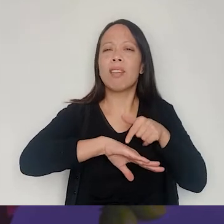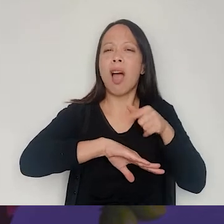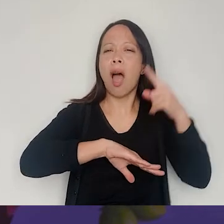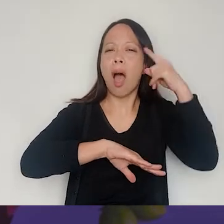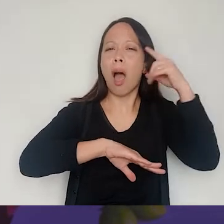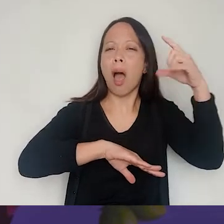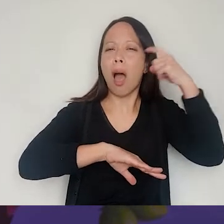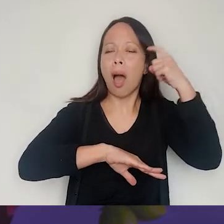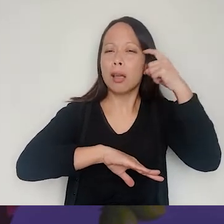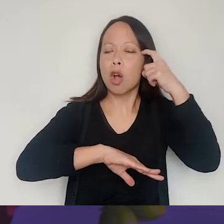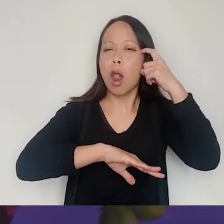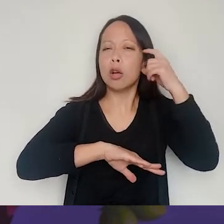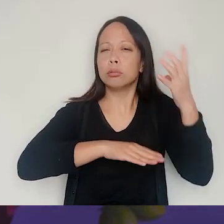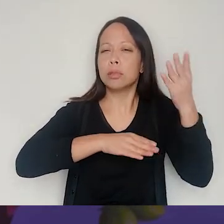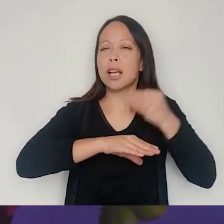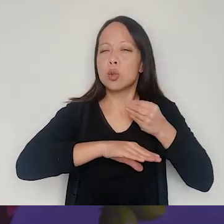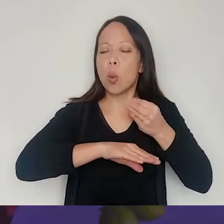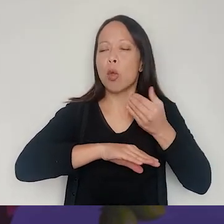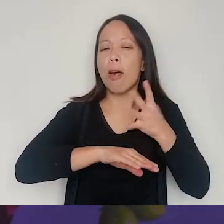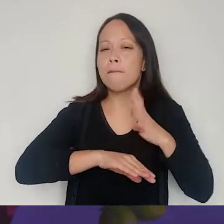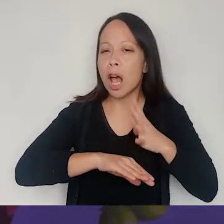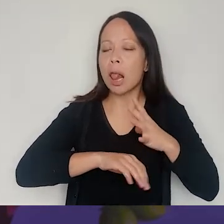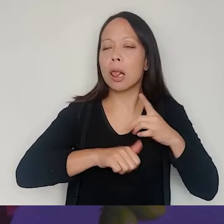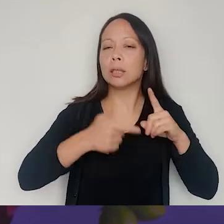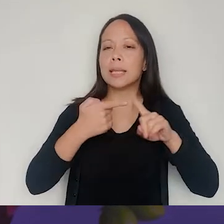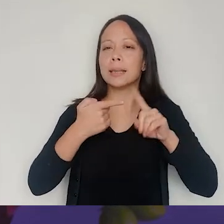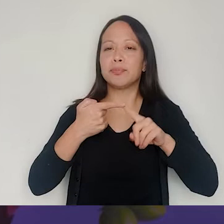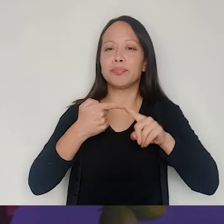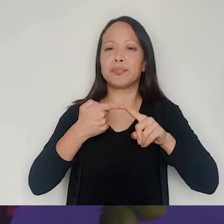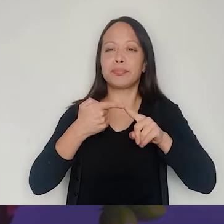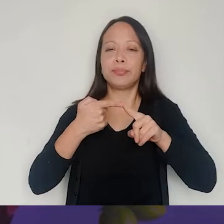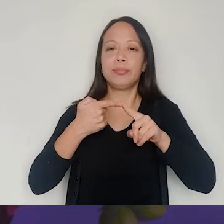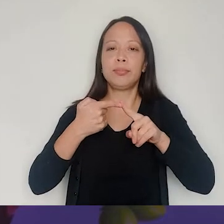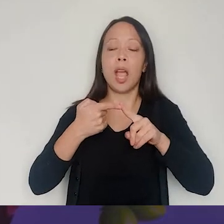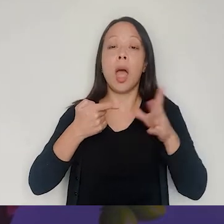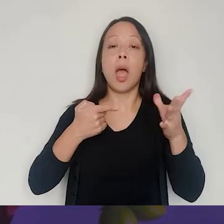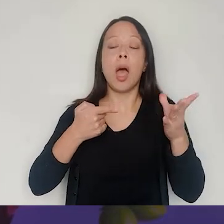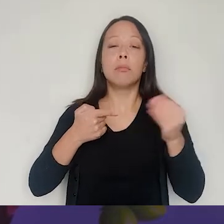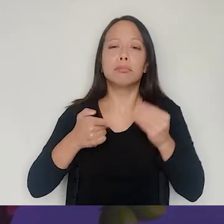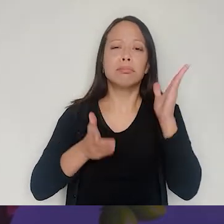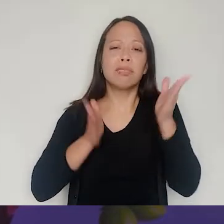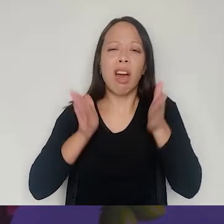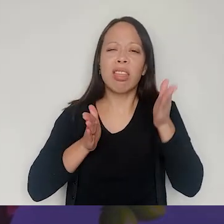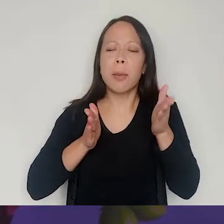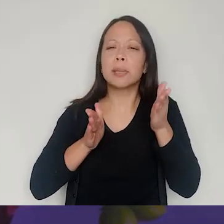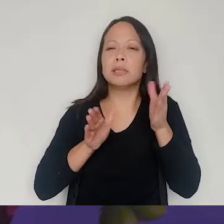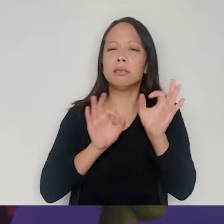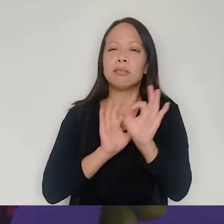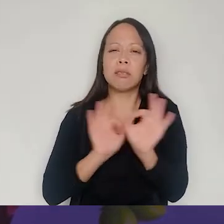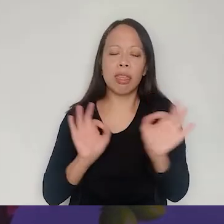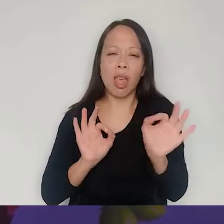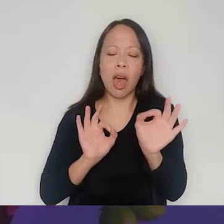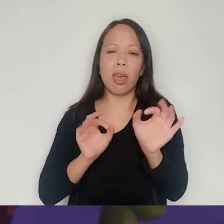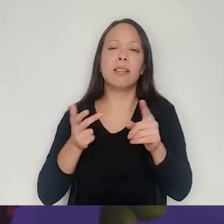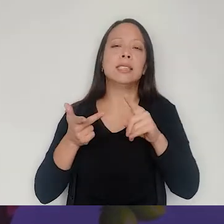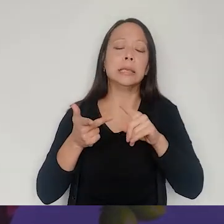disminuyó el que hubieran recibido un tratamiento inadecuado y también el no recibir ningún apoyo o tratamiento. Pero, sin embargo, hay